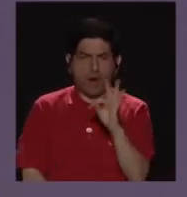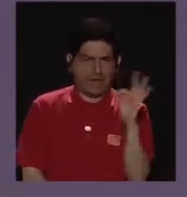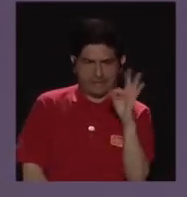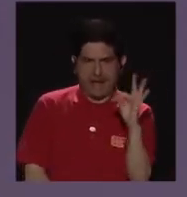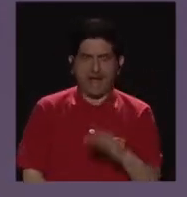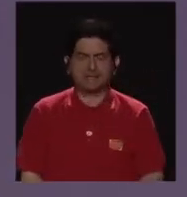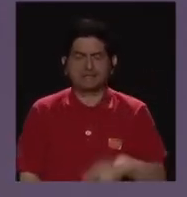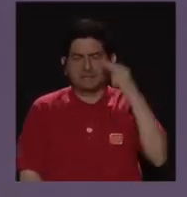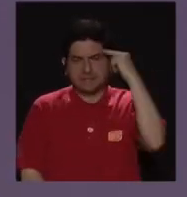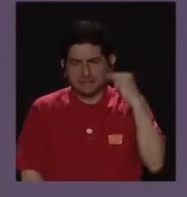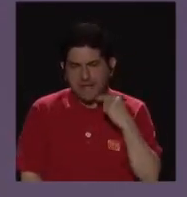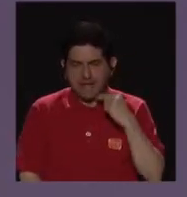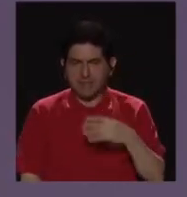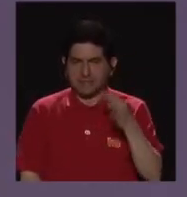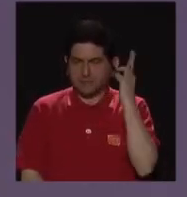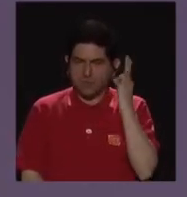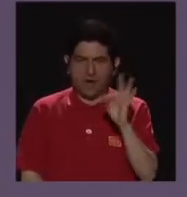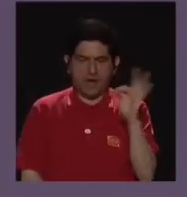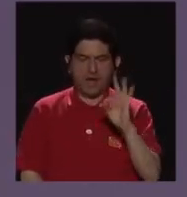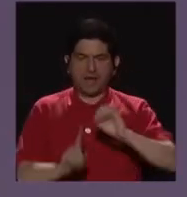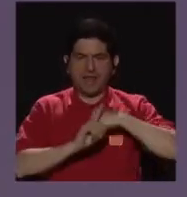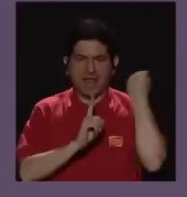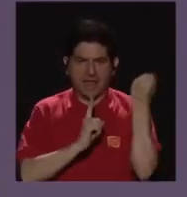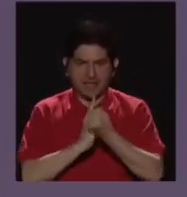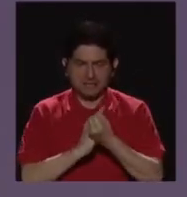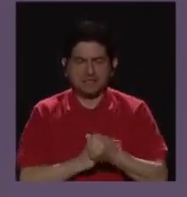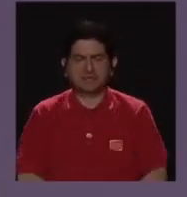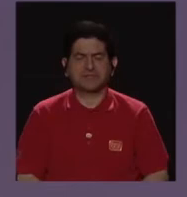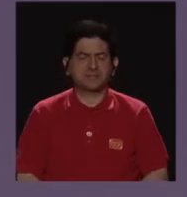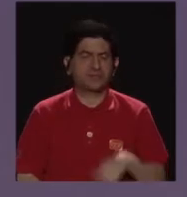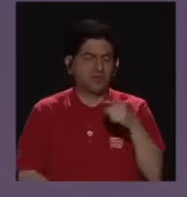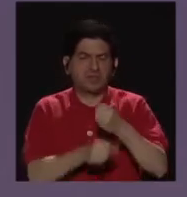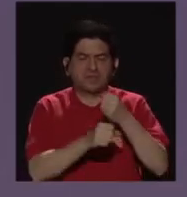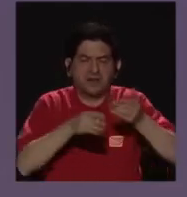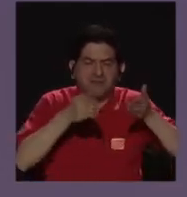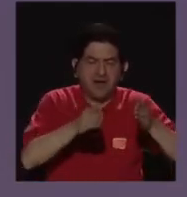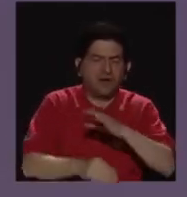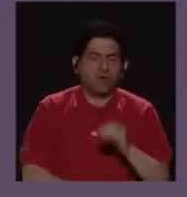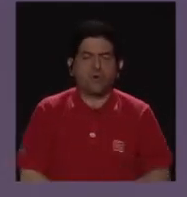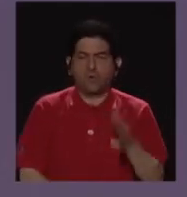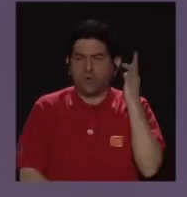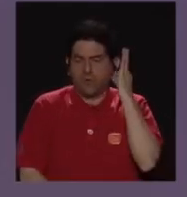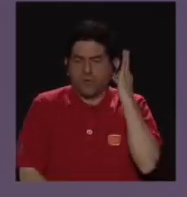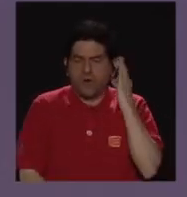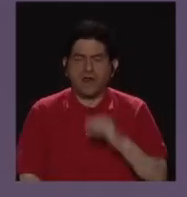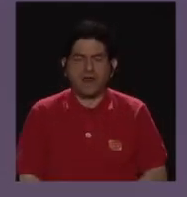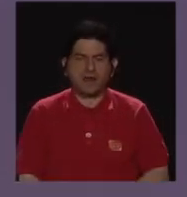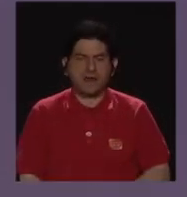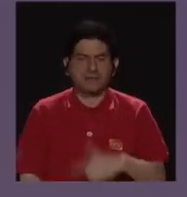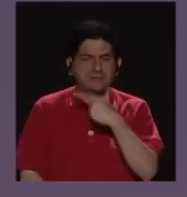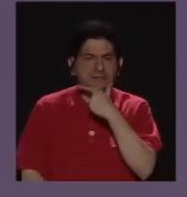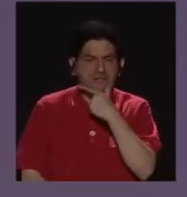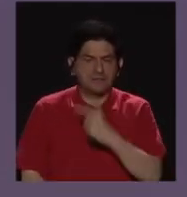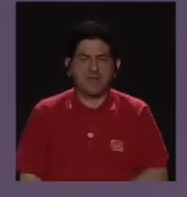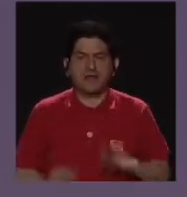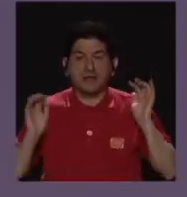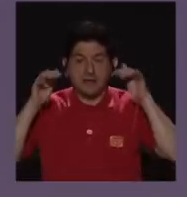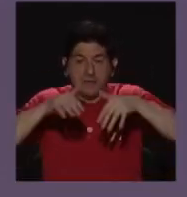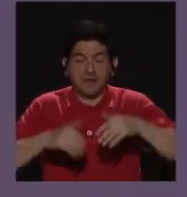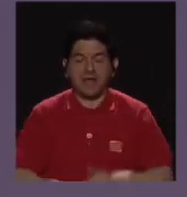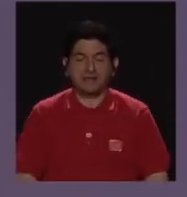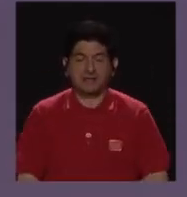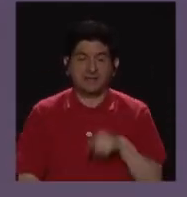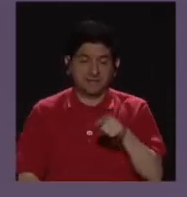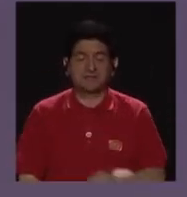negras de mujeres trans en condición de calle o de mujeres lesbianas migrantes y trabajadoras sexuales